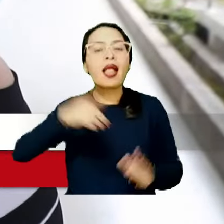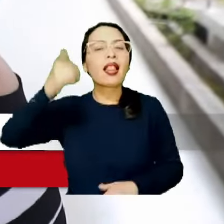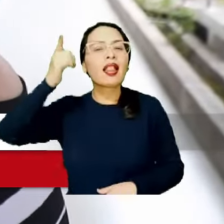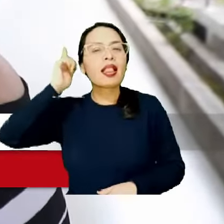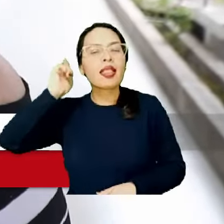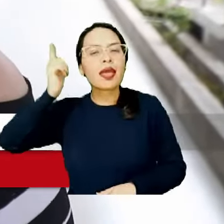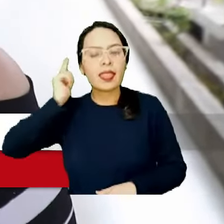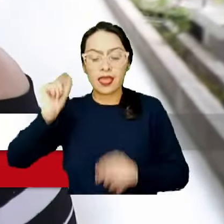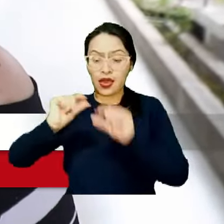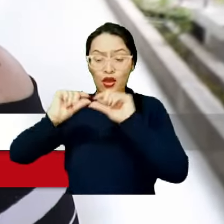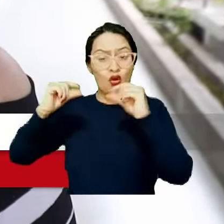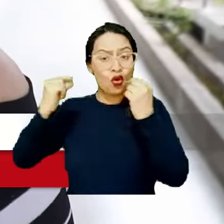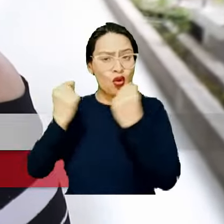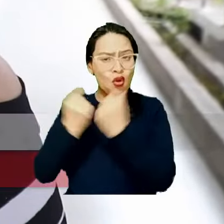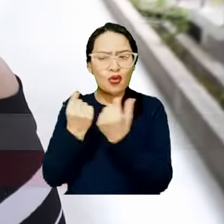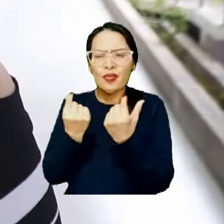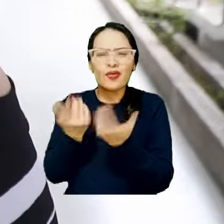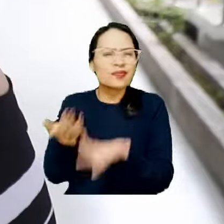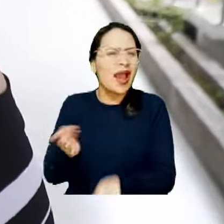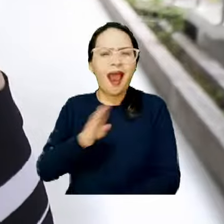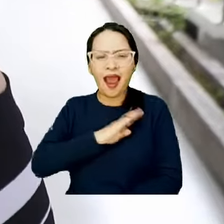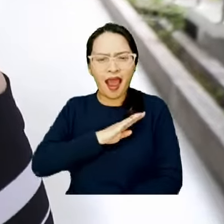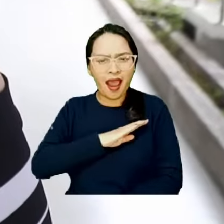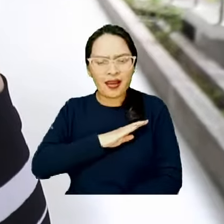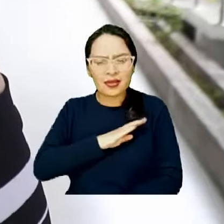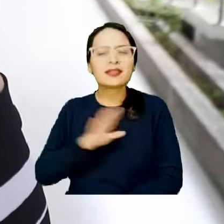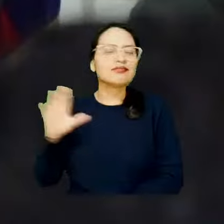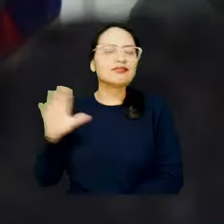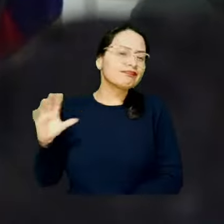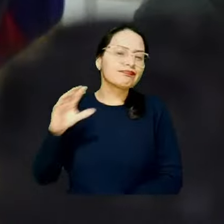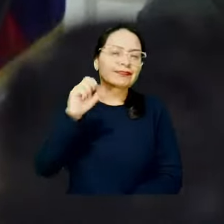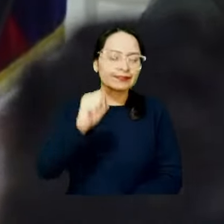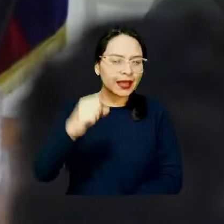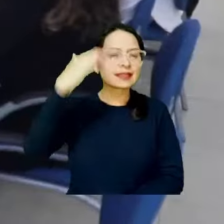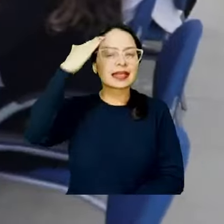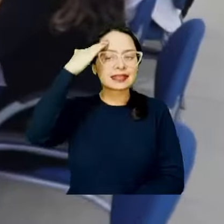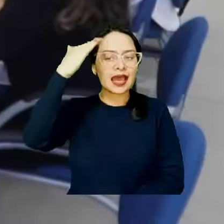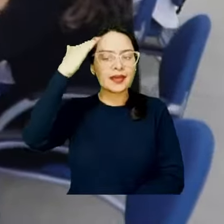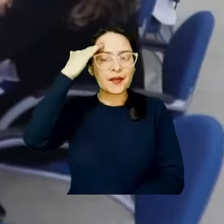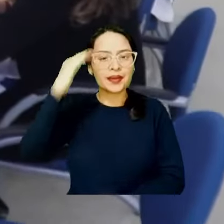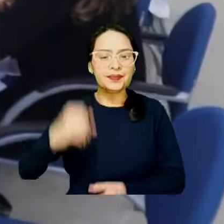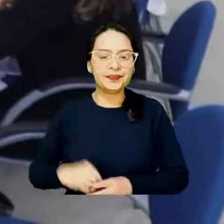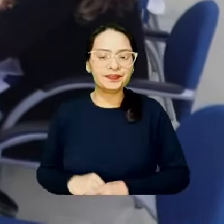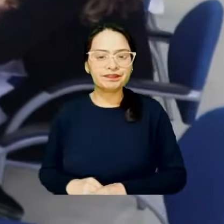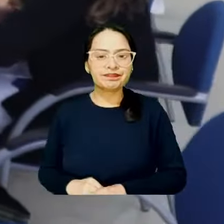infecciosos socialmente que nos están dando estos desafíos a la sociedad para poder vivir en paz.